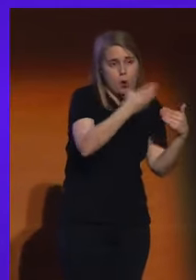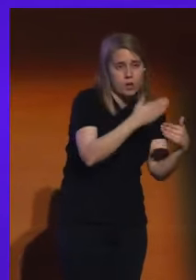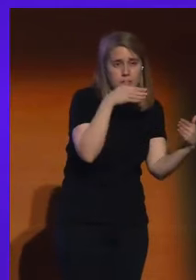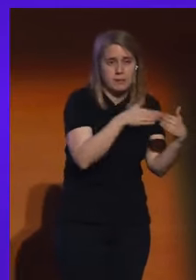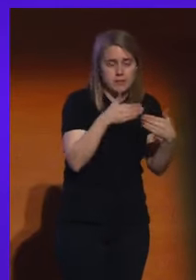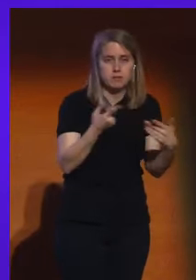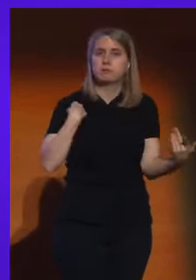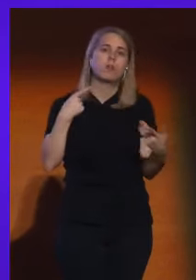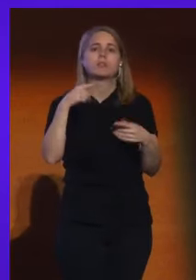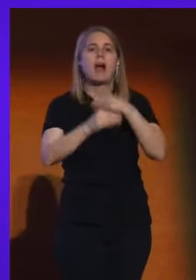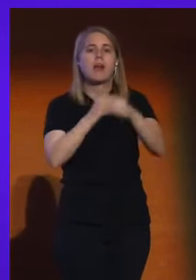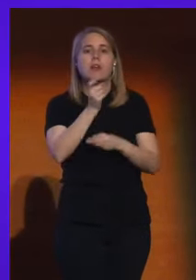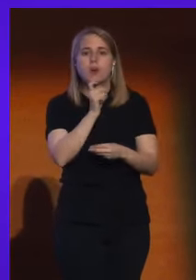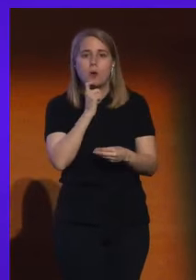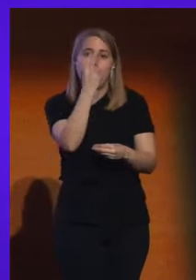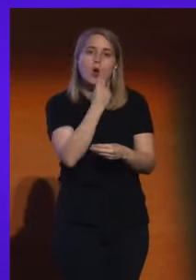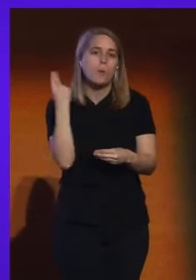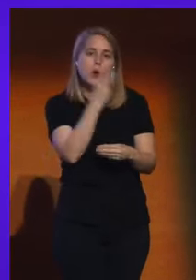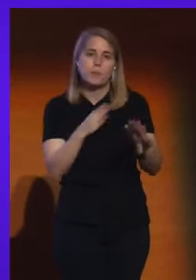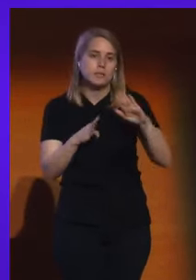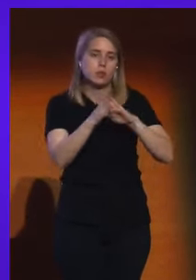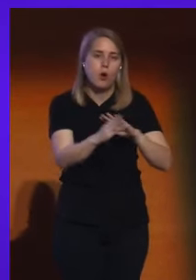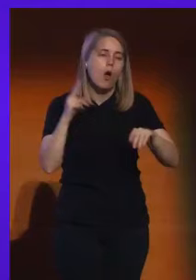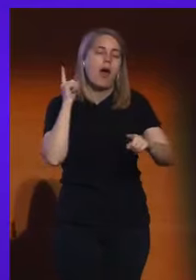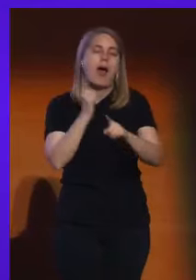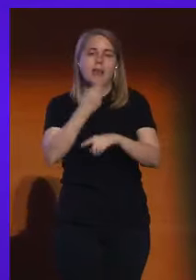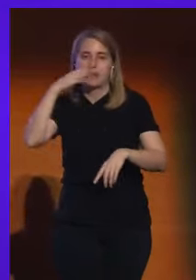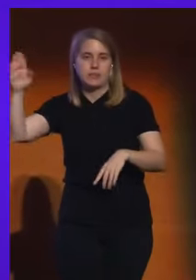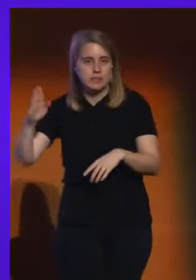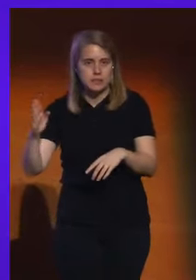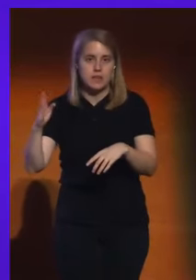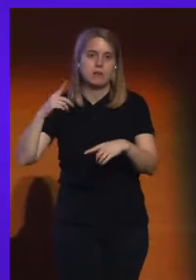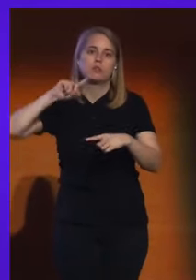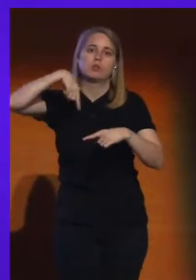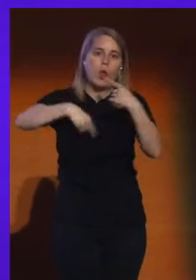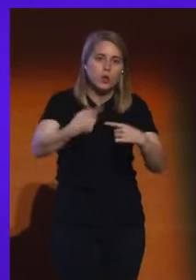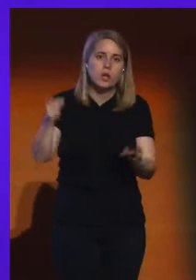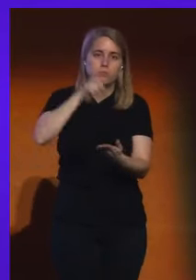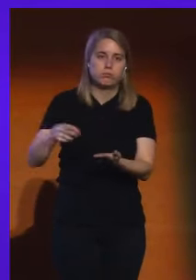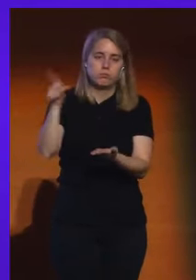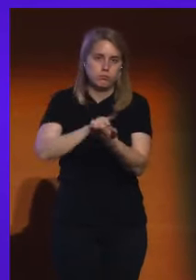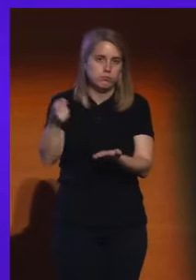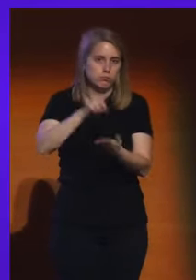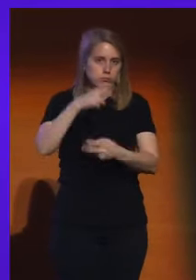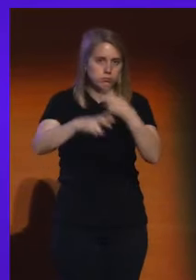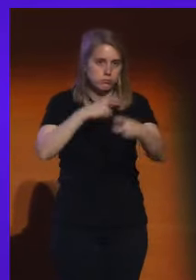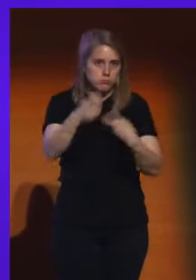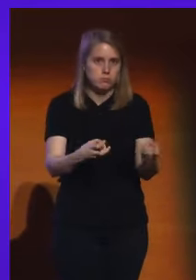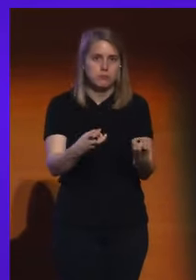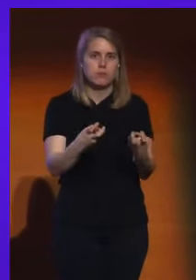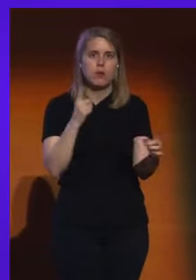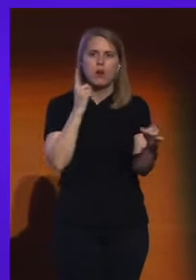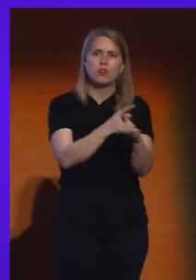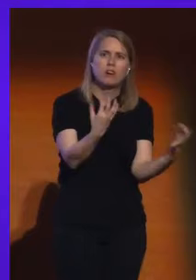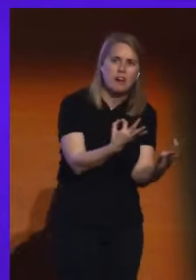hacer desde un permanente compromiso antifascista renovado cada día. ¿Contra qué?